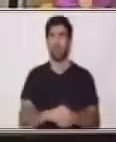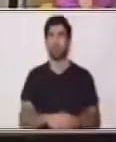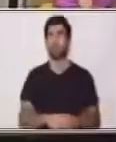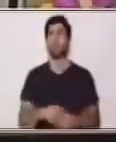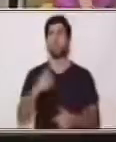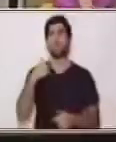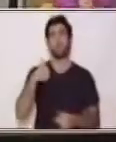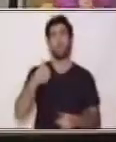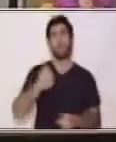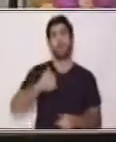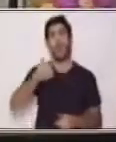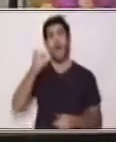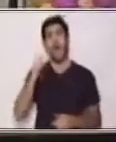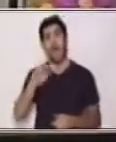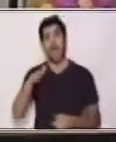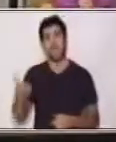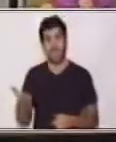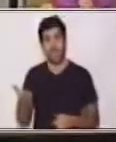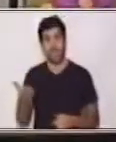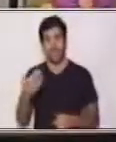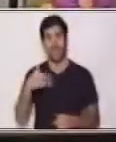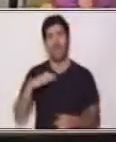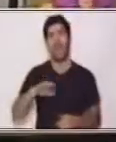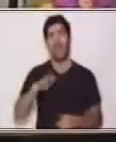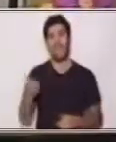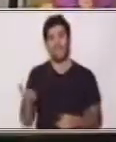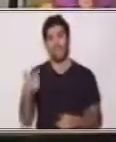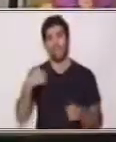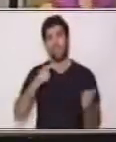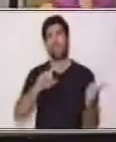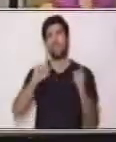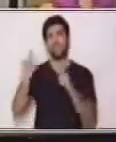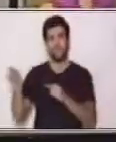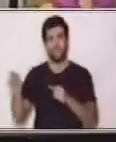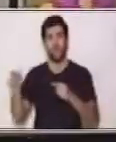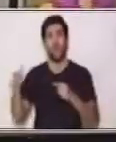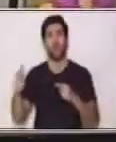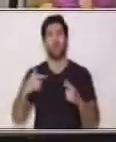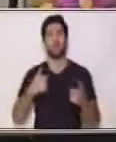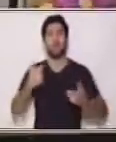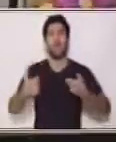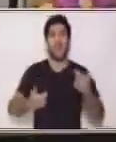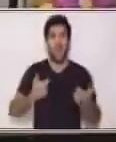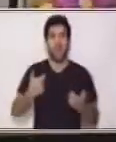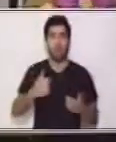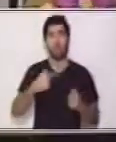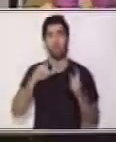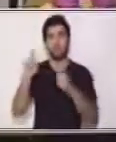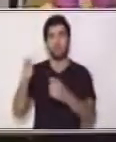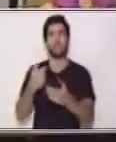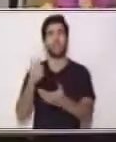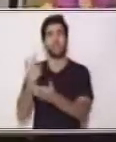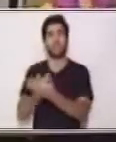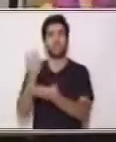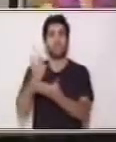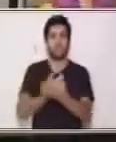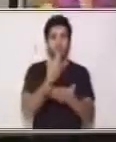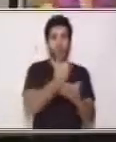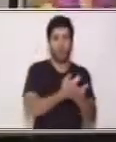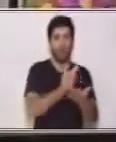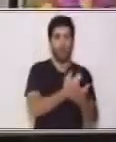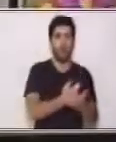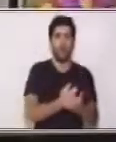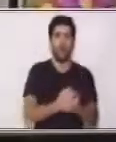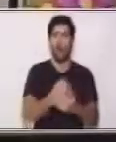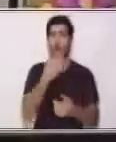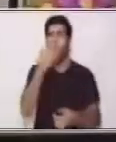ayer fui al mercado y aquí traigo mi bolsa con mis compras que hice en el mercado. Quiero que me ayudes a